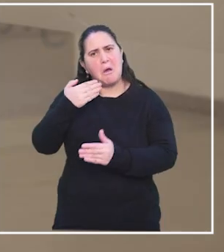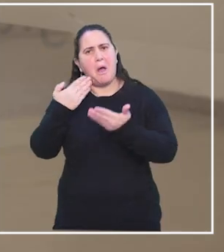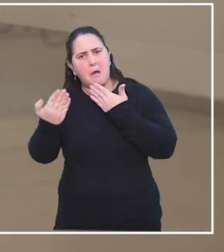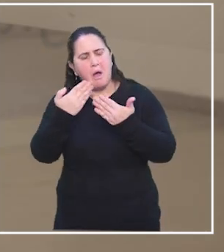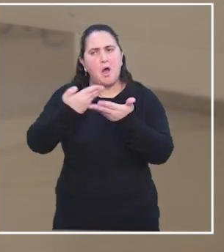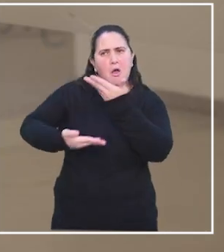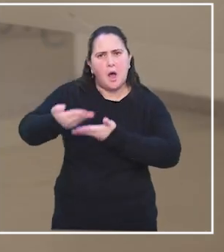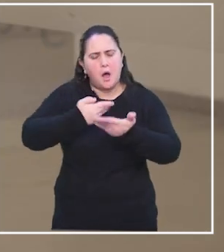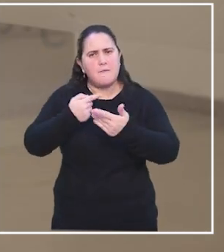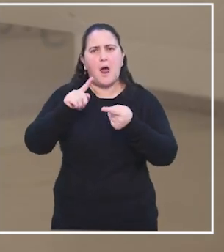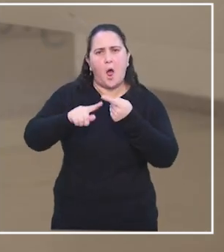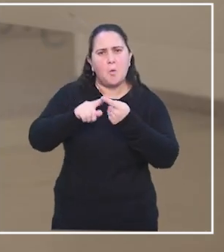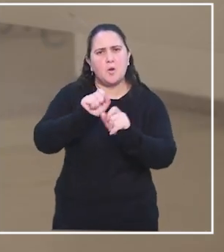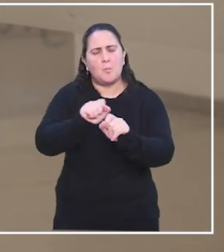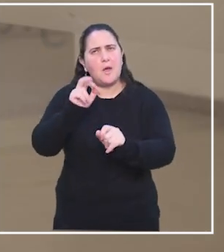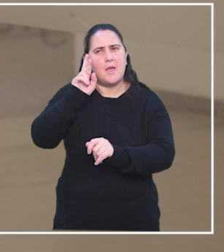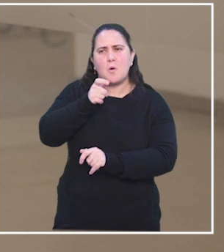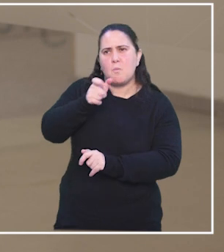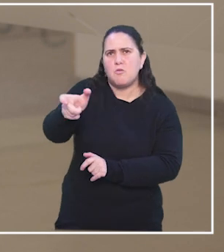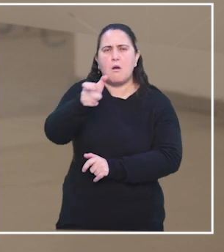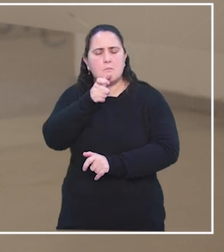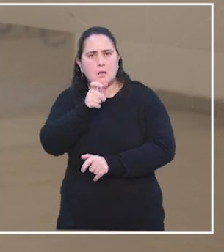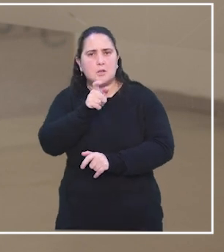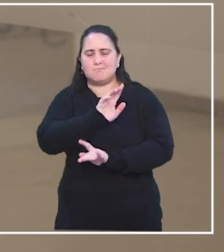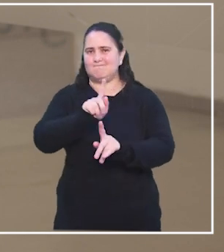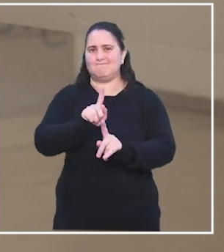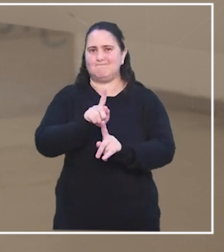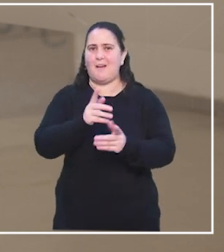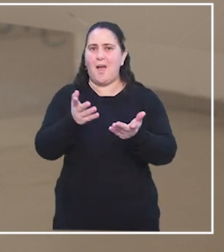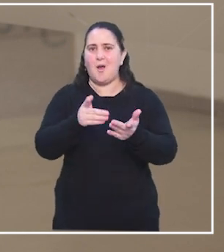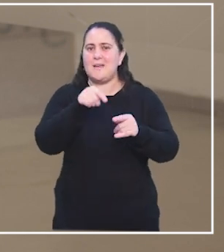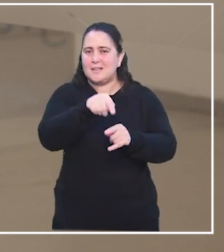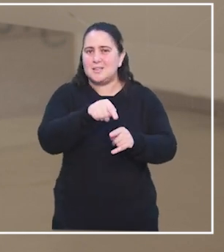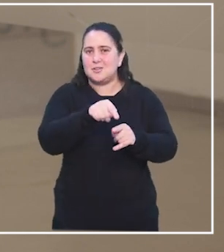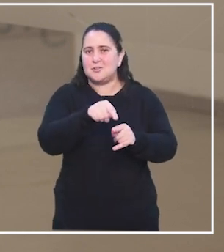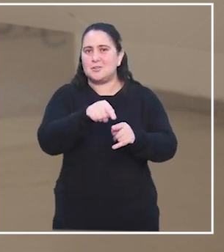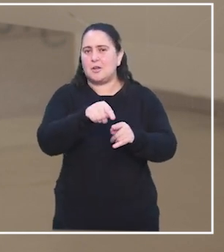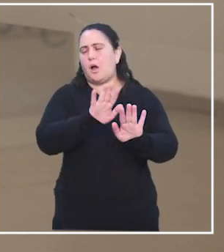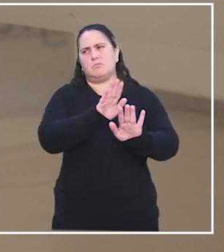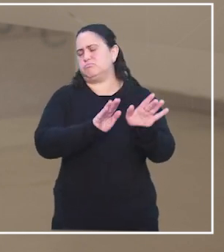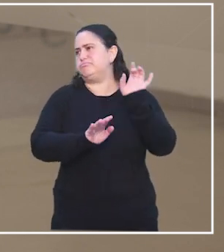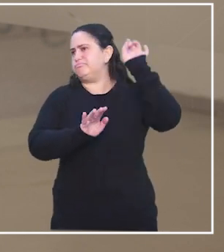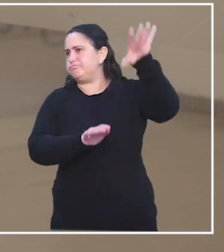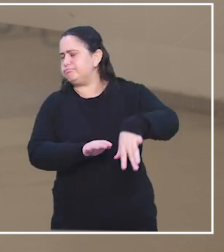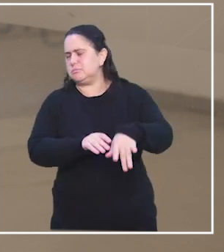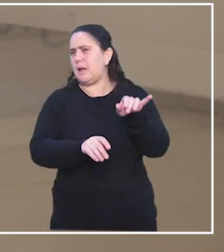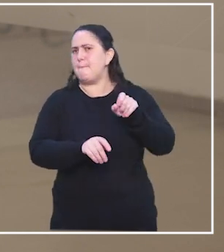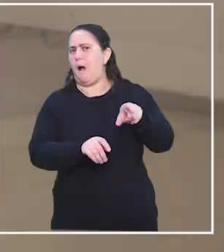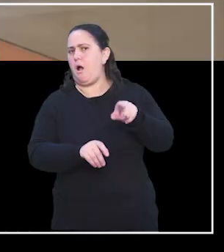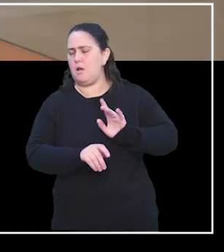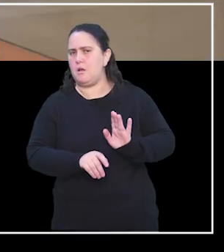y llegar a un acuerdo con argumentos racionales y demás, es, bueno, esto no merece ser escuchado, eso está